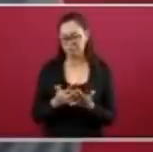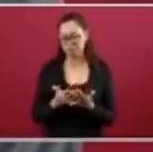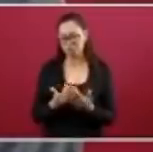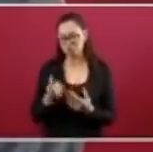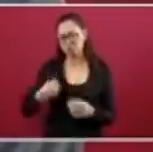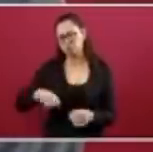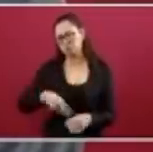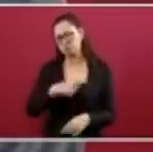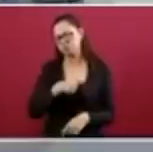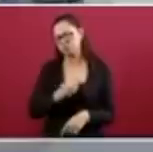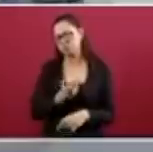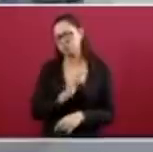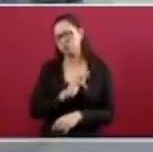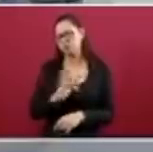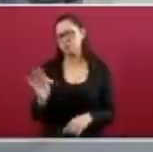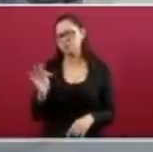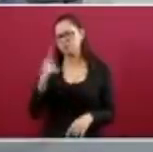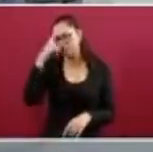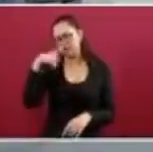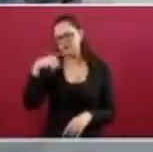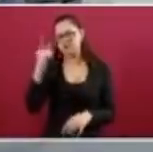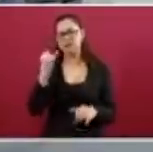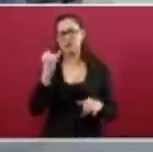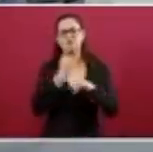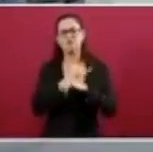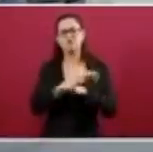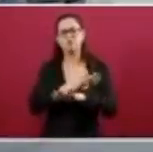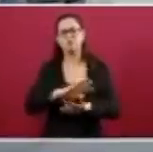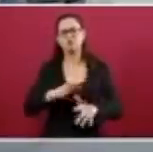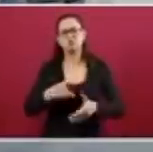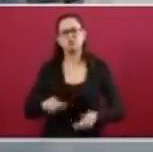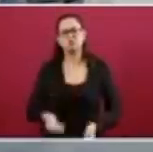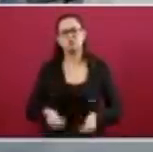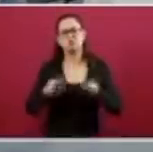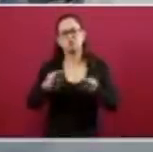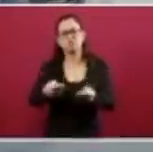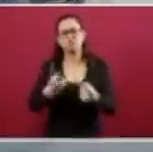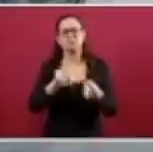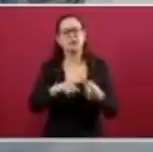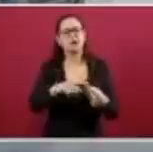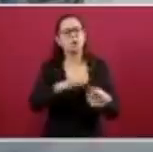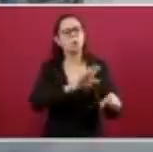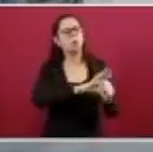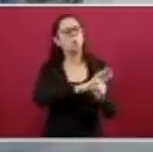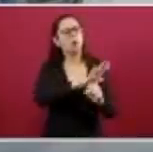información sobre cuándo se firmaron, cuáles son las empresas,